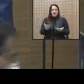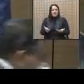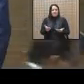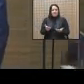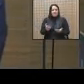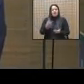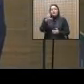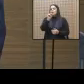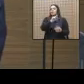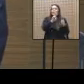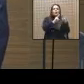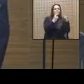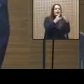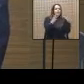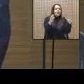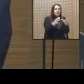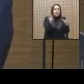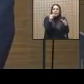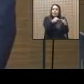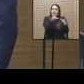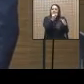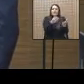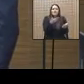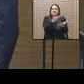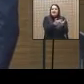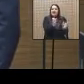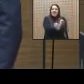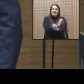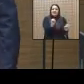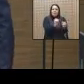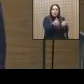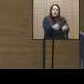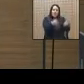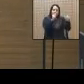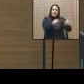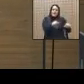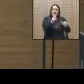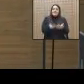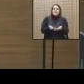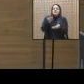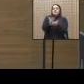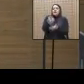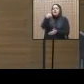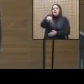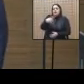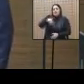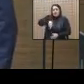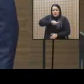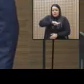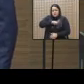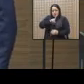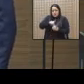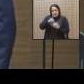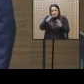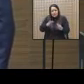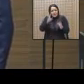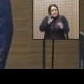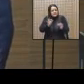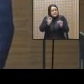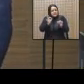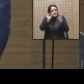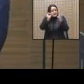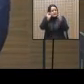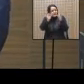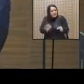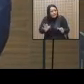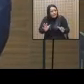reuniones que no van a llegar a nada y que van a llegar aquí para que lo decidamos nosotros. En